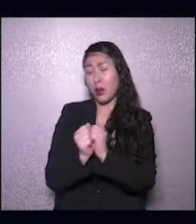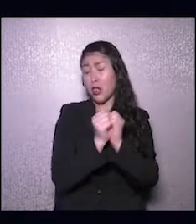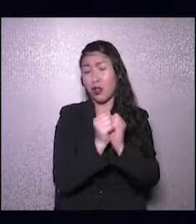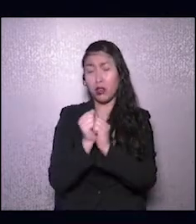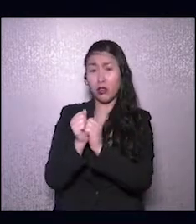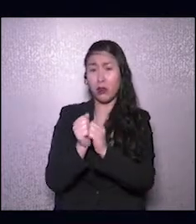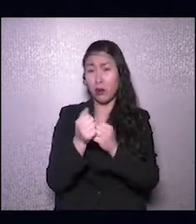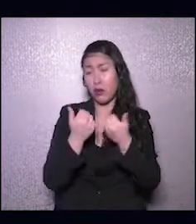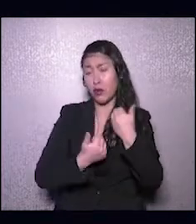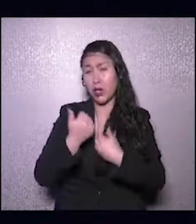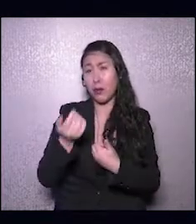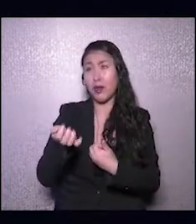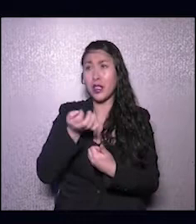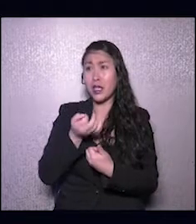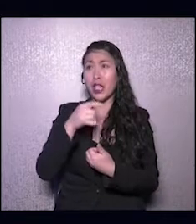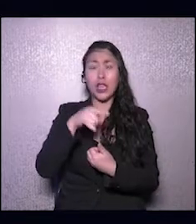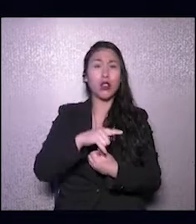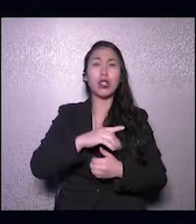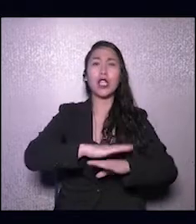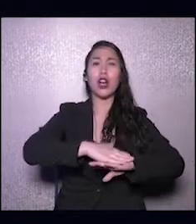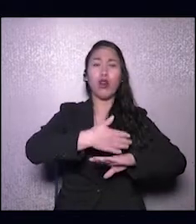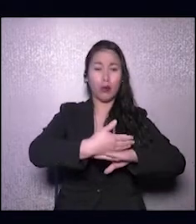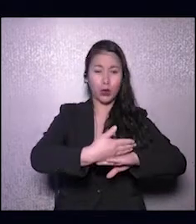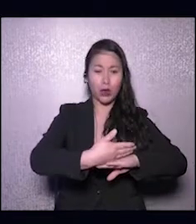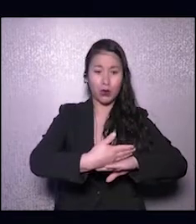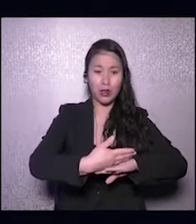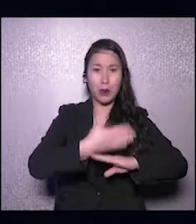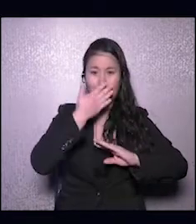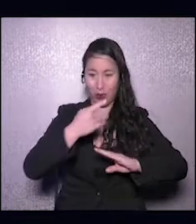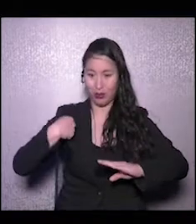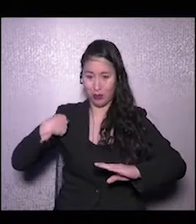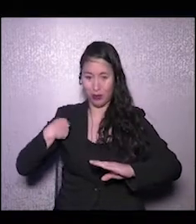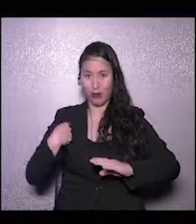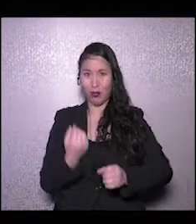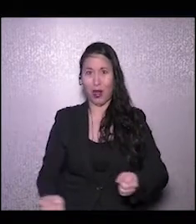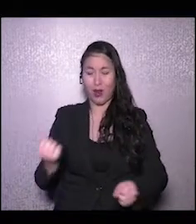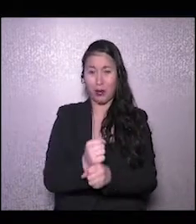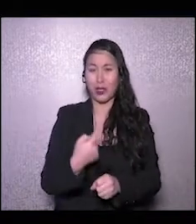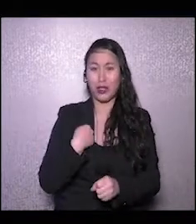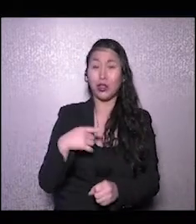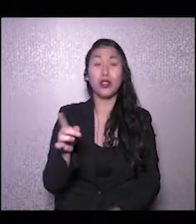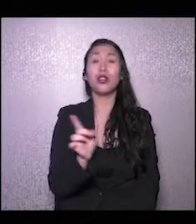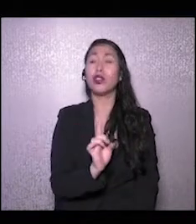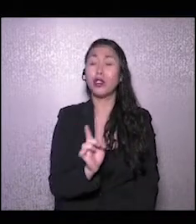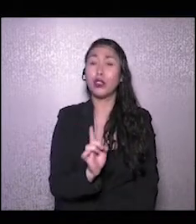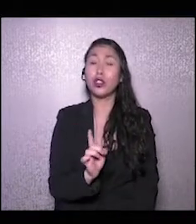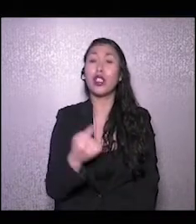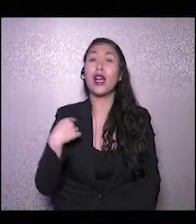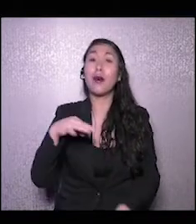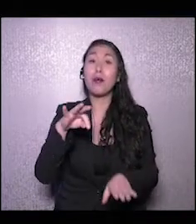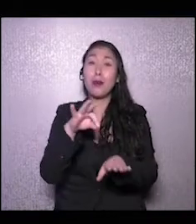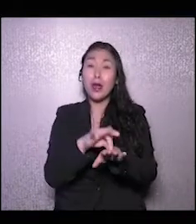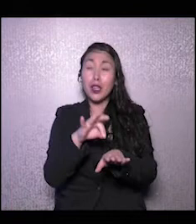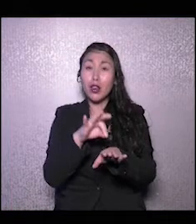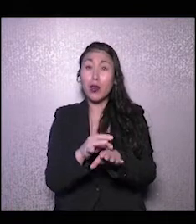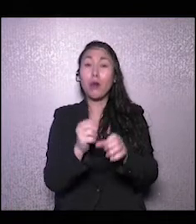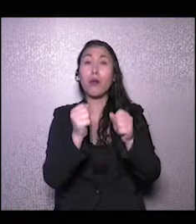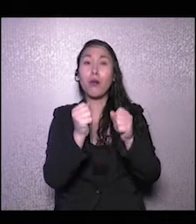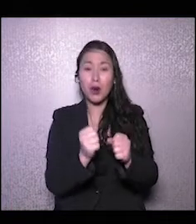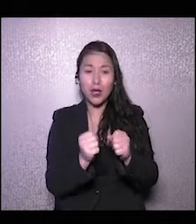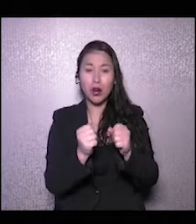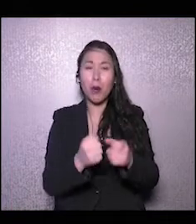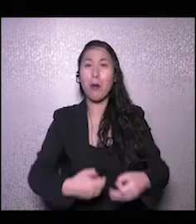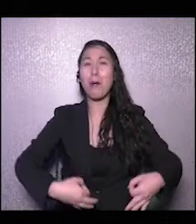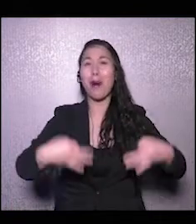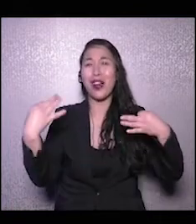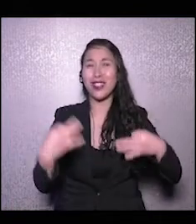mensaje aquí no es que el computador va a ser mejor que el doctor, es que el médico apoyado en estos sistemas puede dar una atención más segura